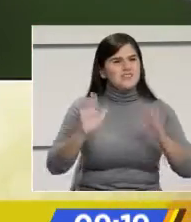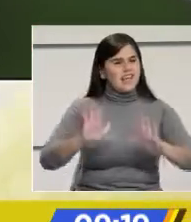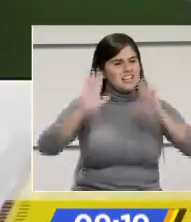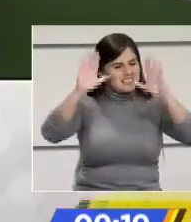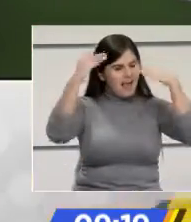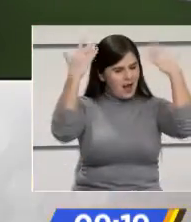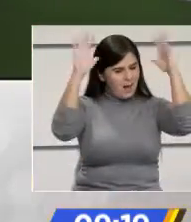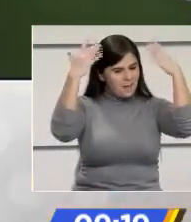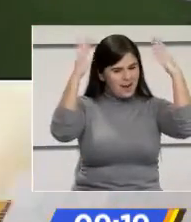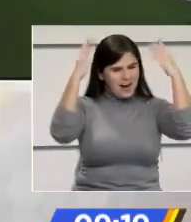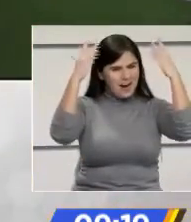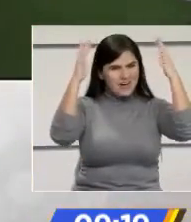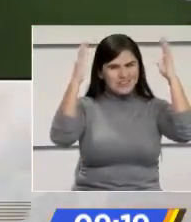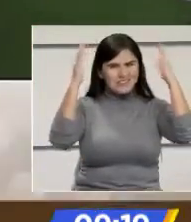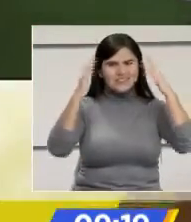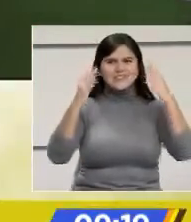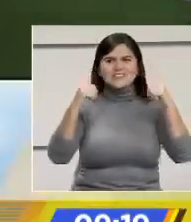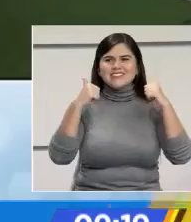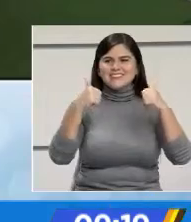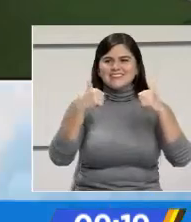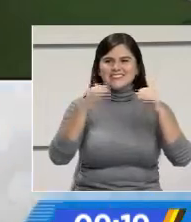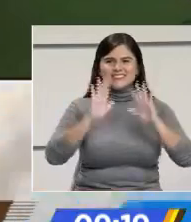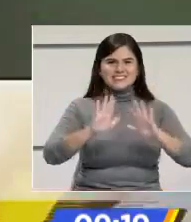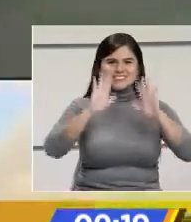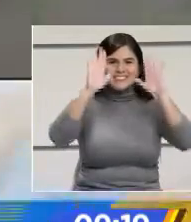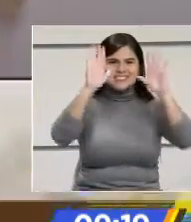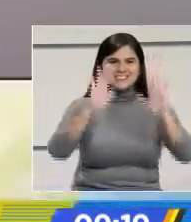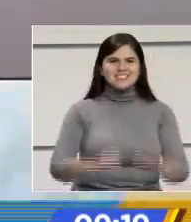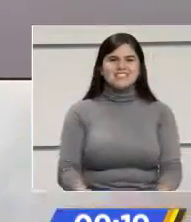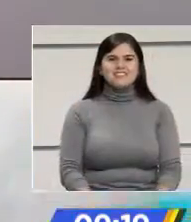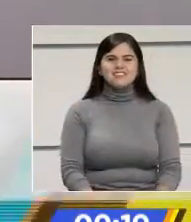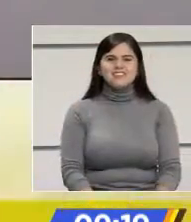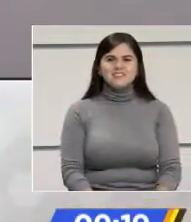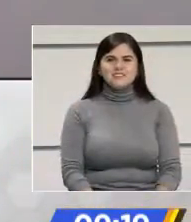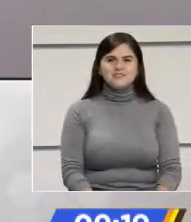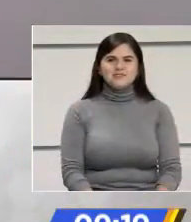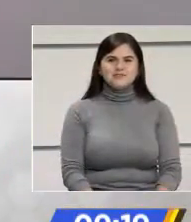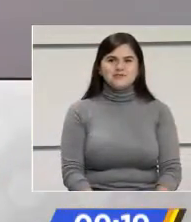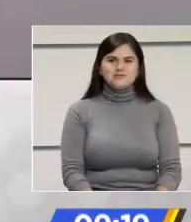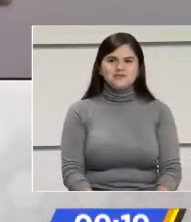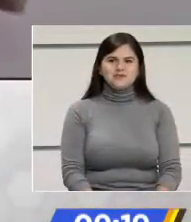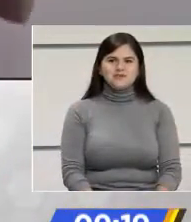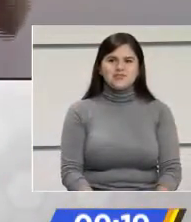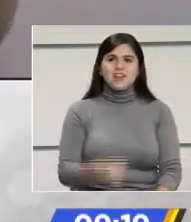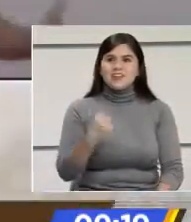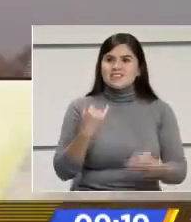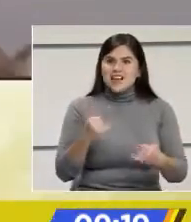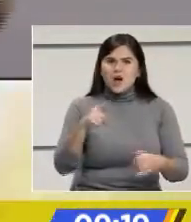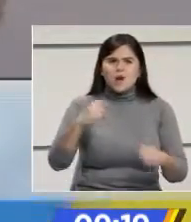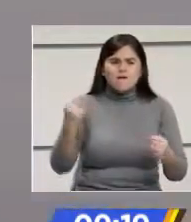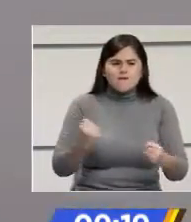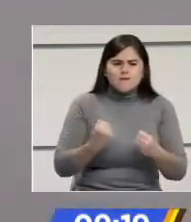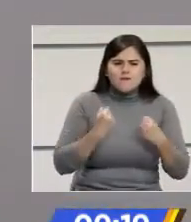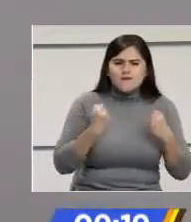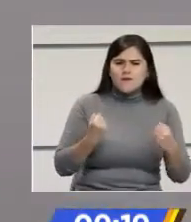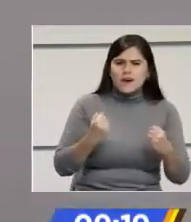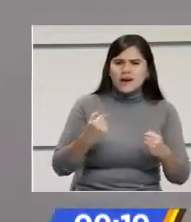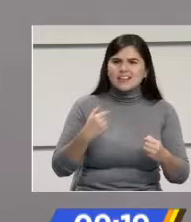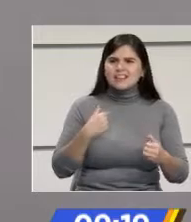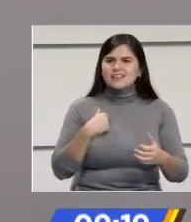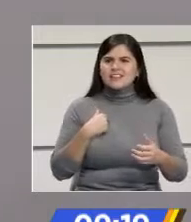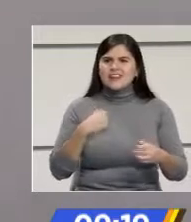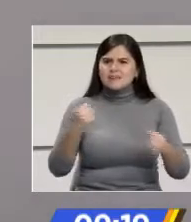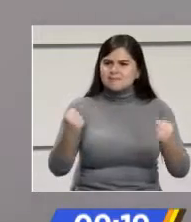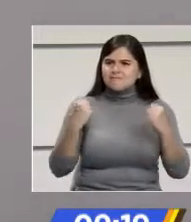¡Excelente! ¡Un aplauso! Muy bien, muy bien. Ya tu cuerpo ya entró en calor. ¿Que sí